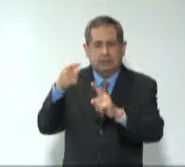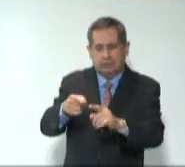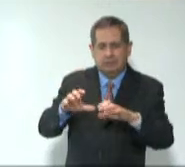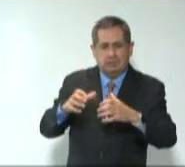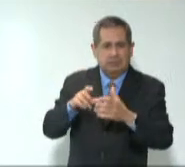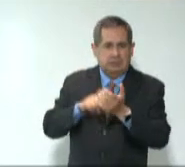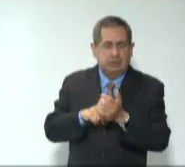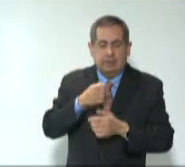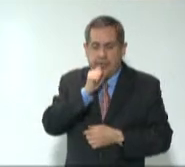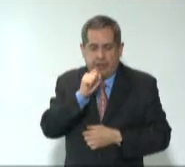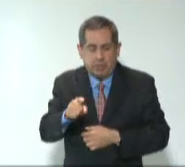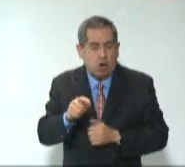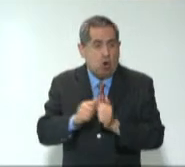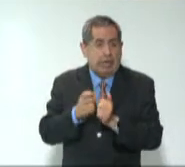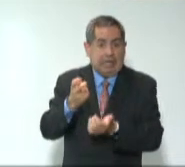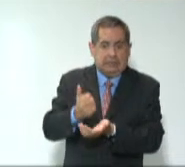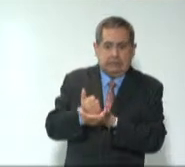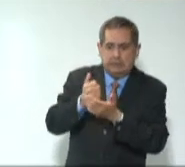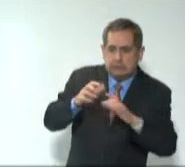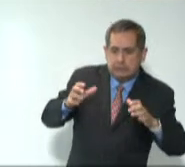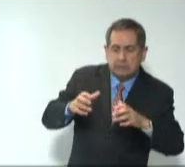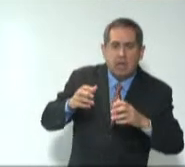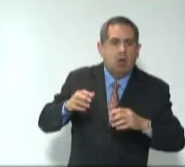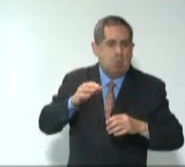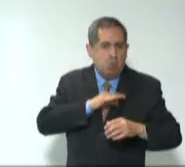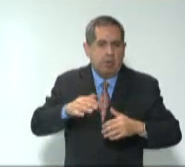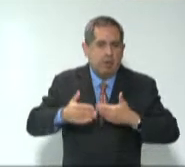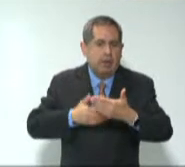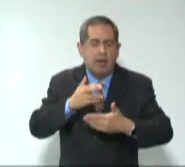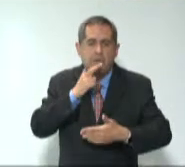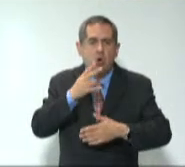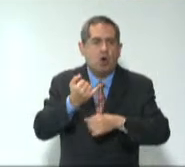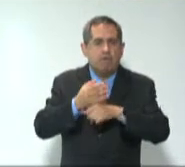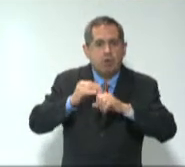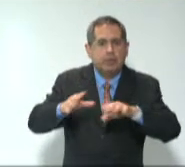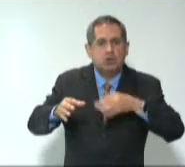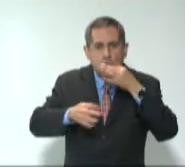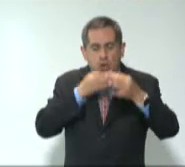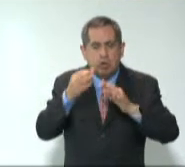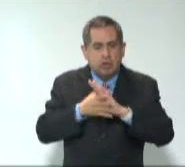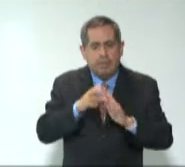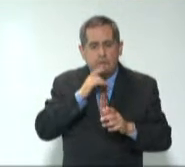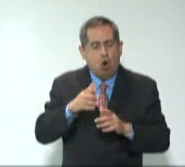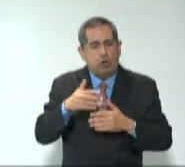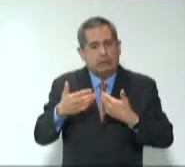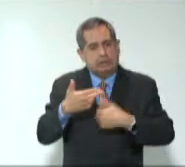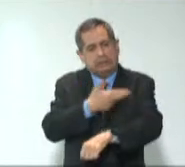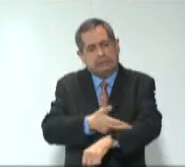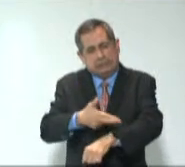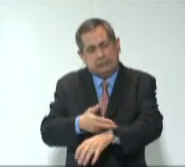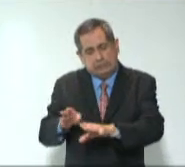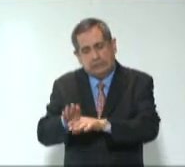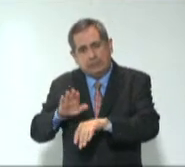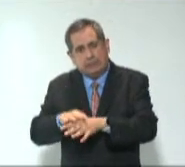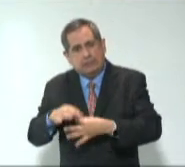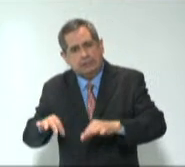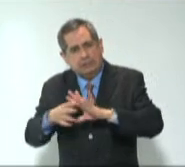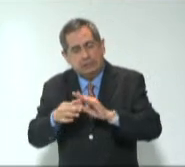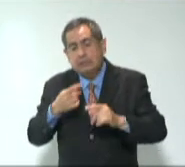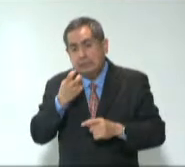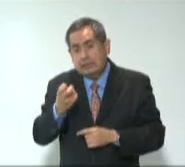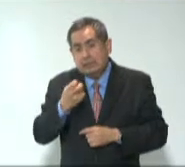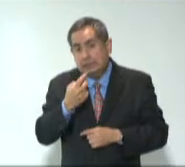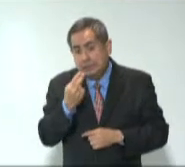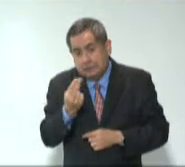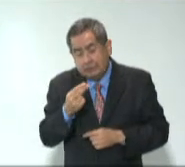en su conjunto y con eso la sociedad en conjunto pueda estar mejor informada tomar las medidas de precaución más debidas y cuando es